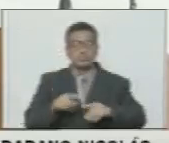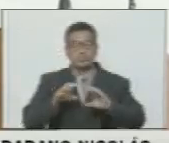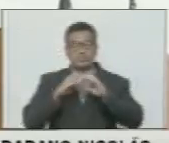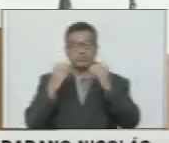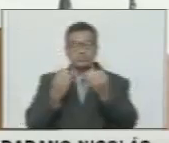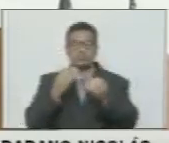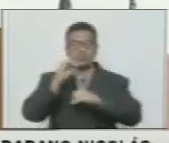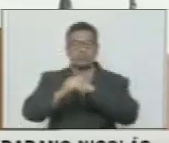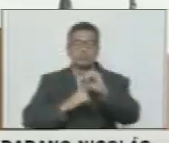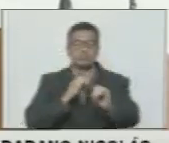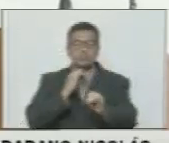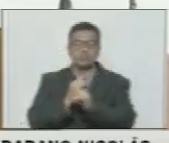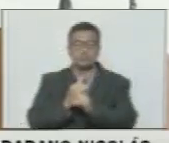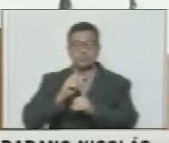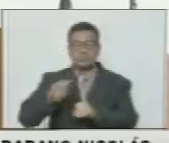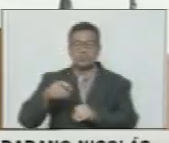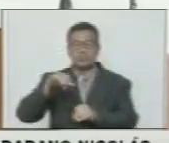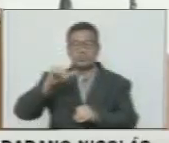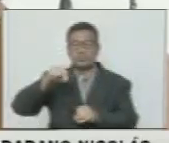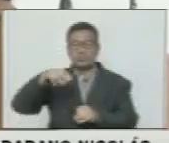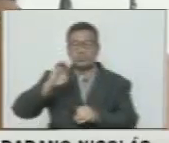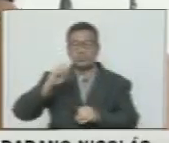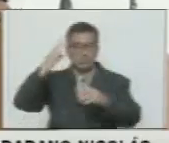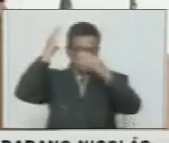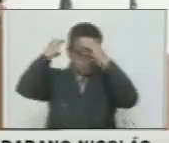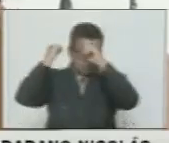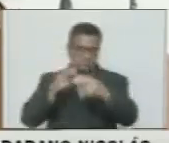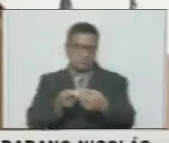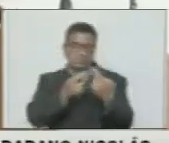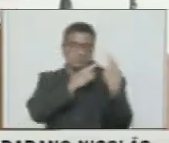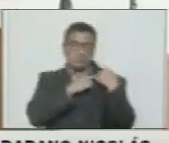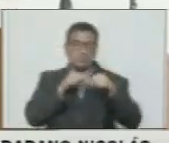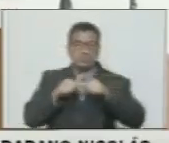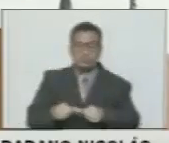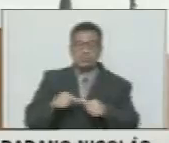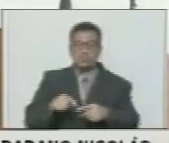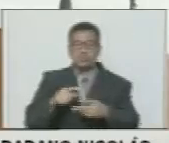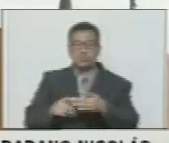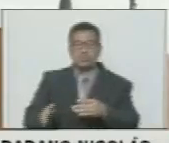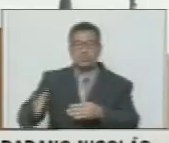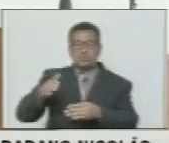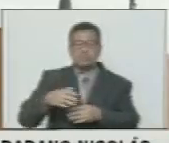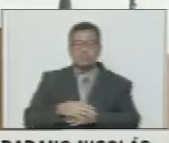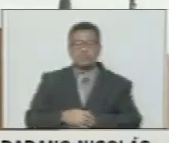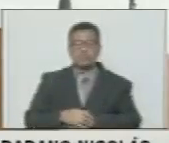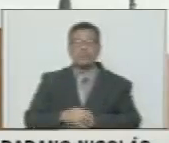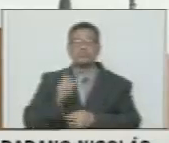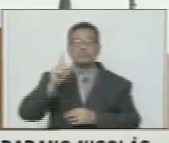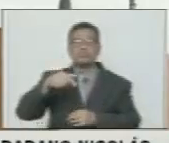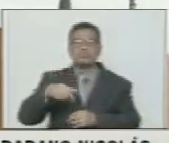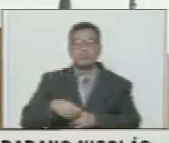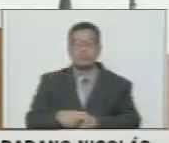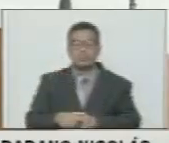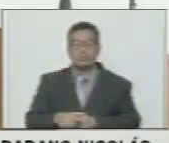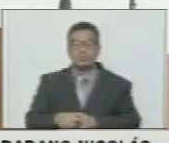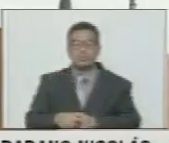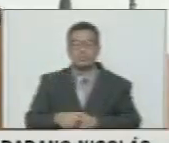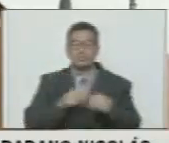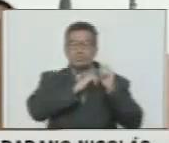demás organizaciones internacionales en Ginebra. Fue nuestro embajador representante permanente alterno.